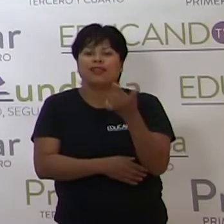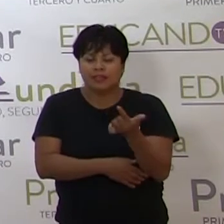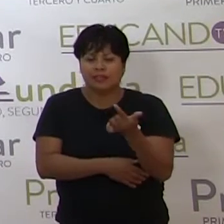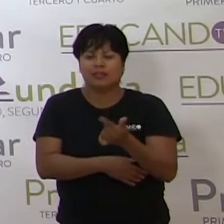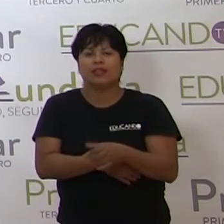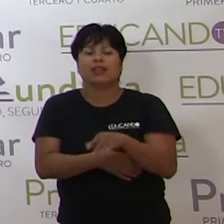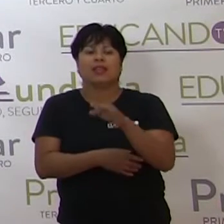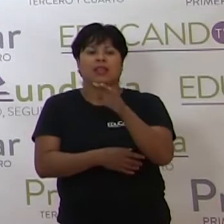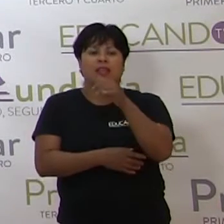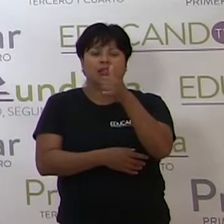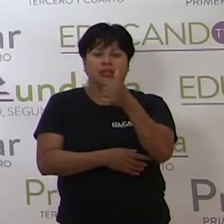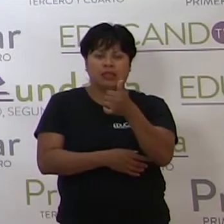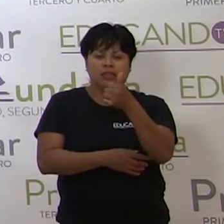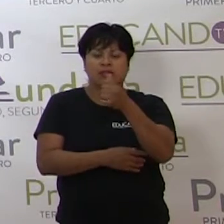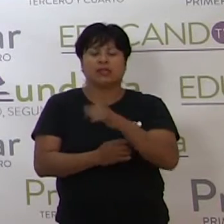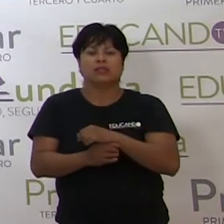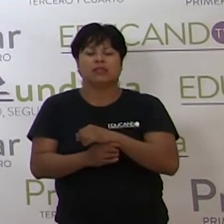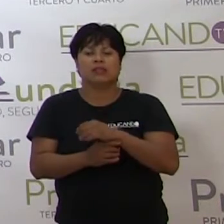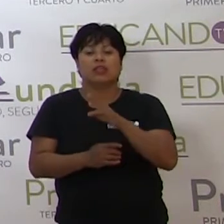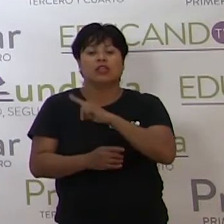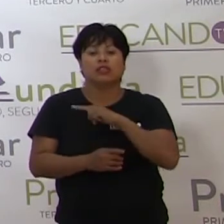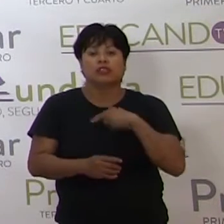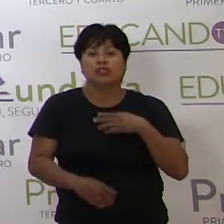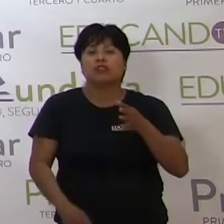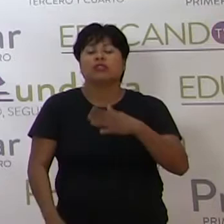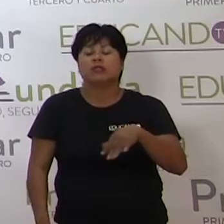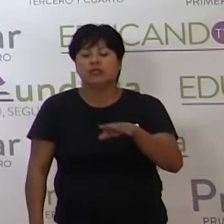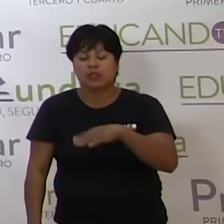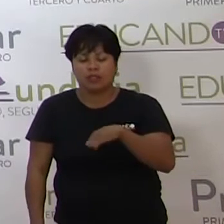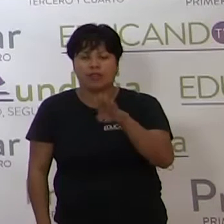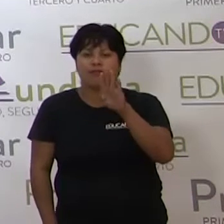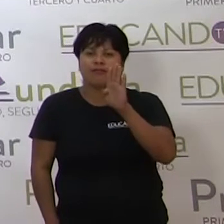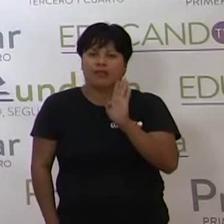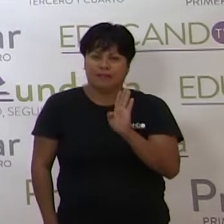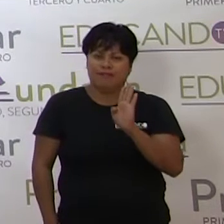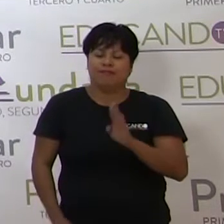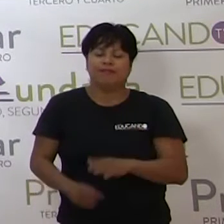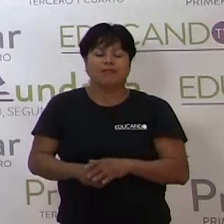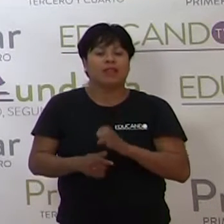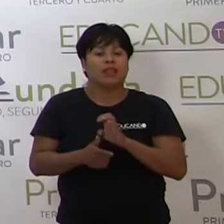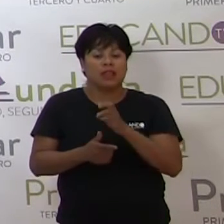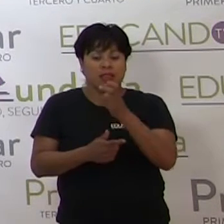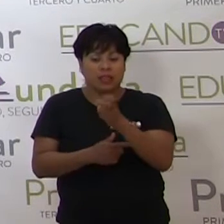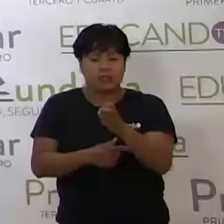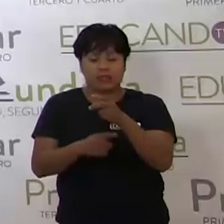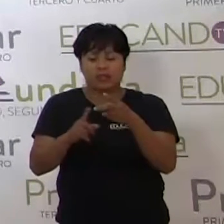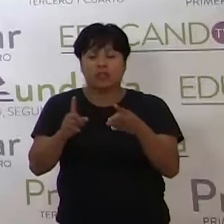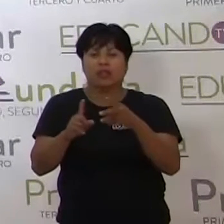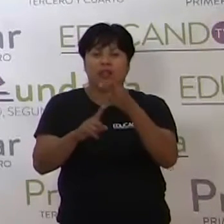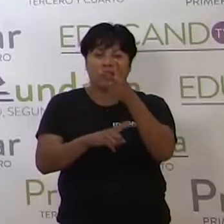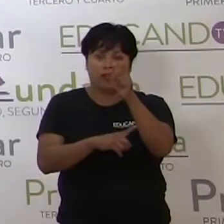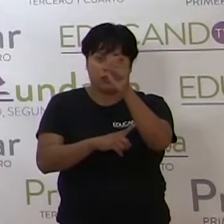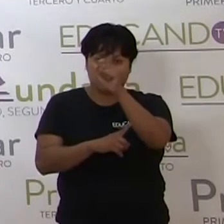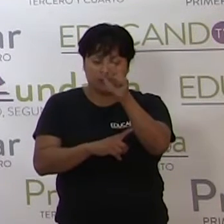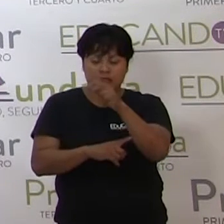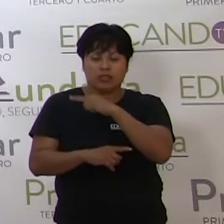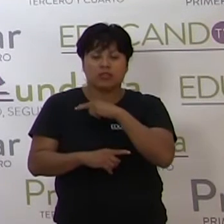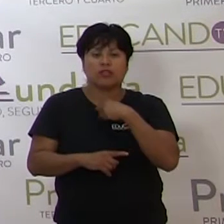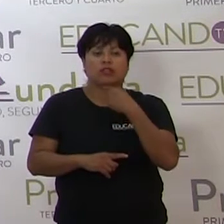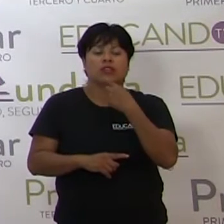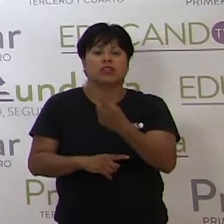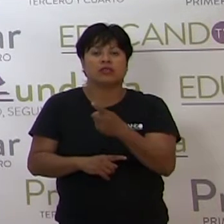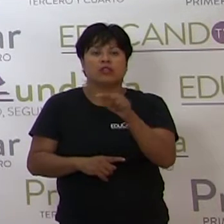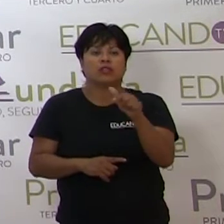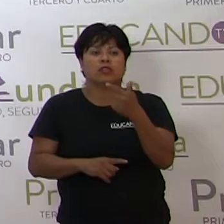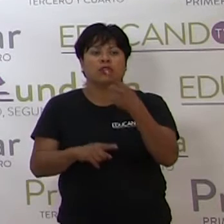vale 6 y andamos buscando B. Estos están al cuadrado y decimos